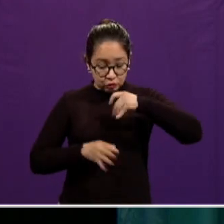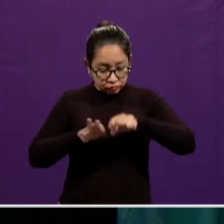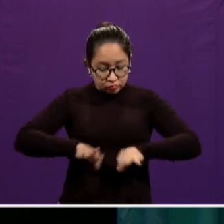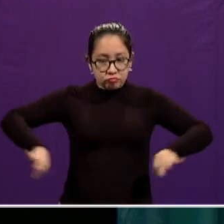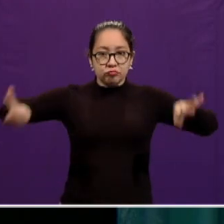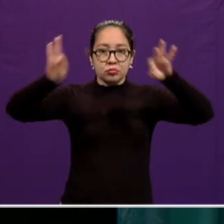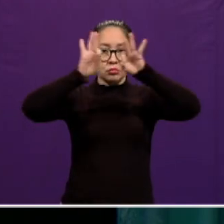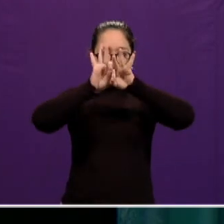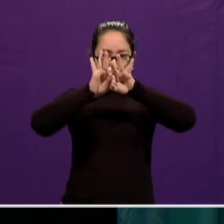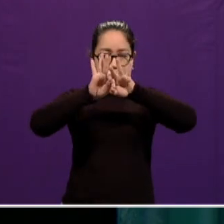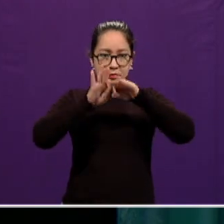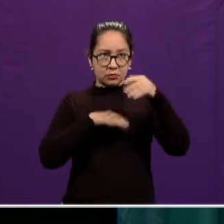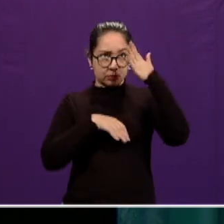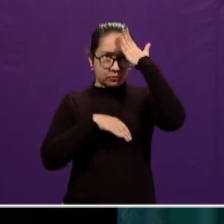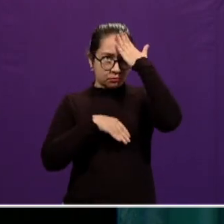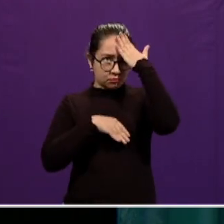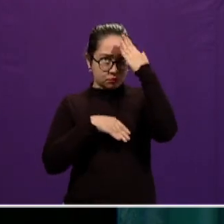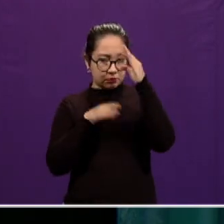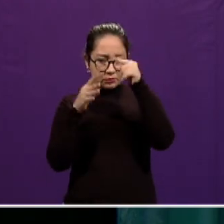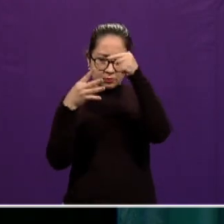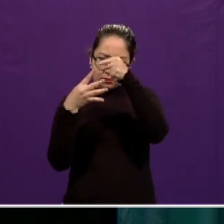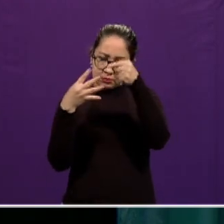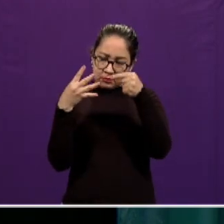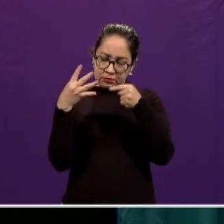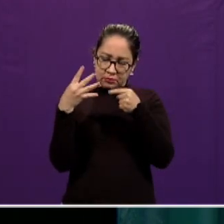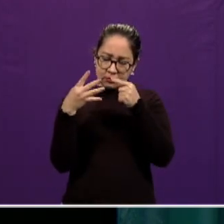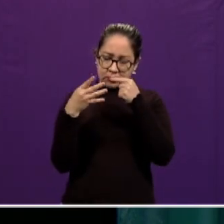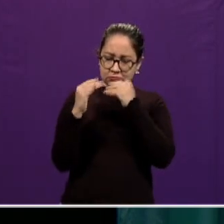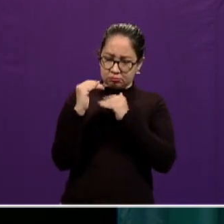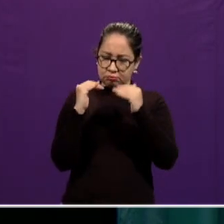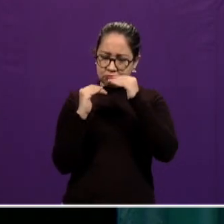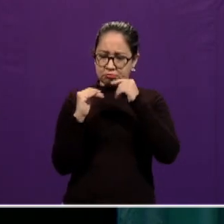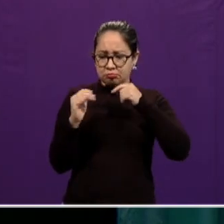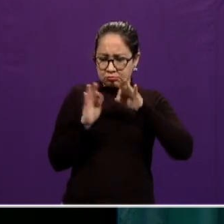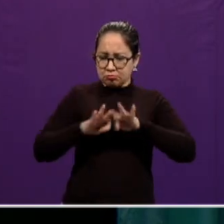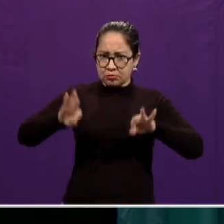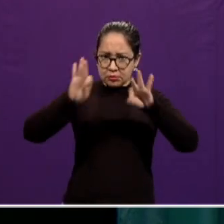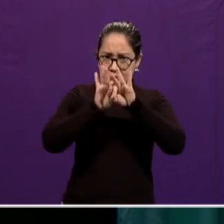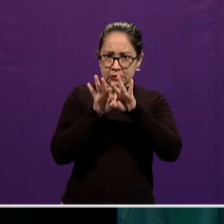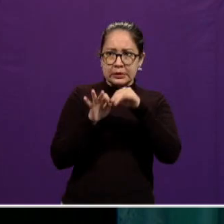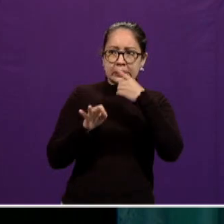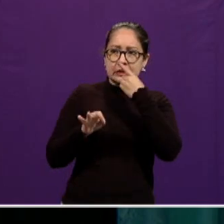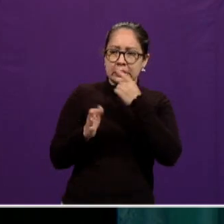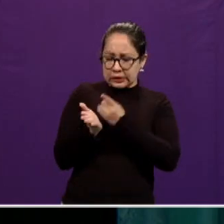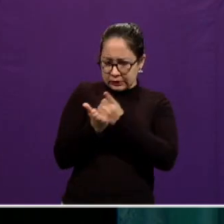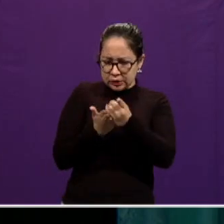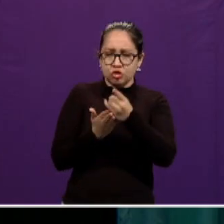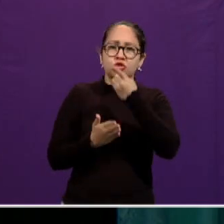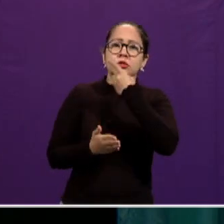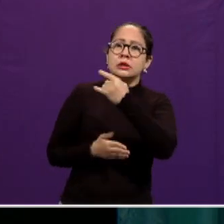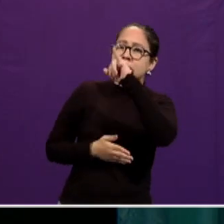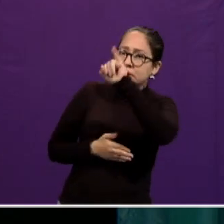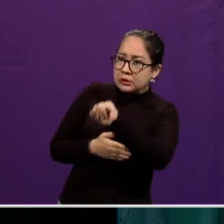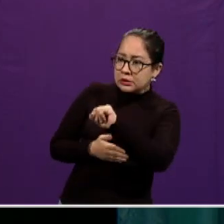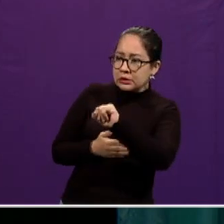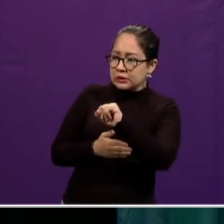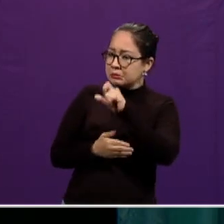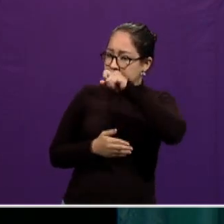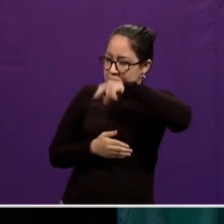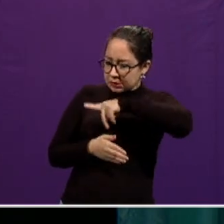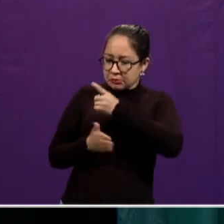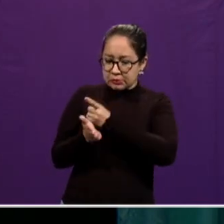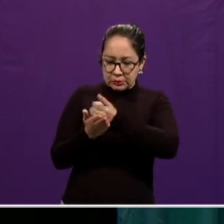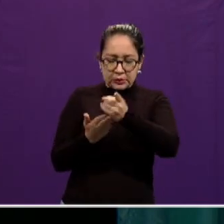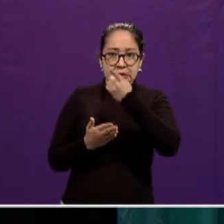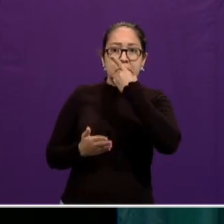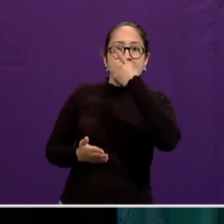de pastel y entender que el no, así como el sí, es un derecho. tenemos derecho a decir que no. Son nuestros límites. Entonces,